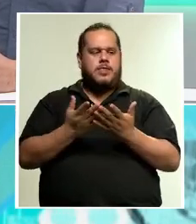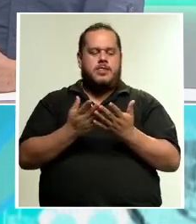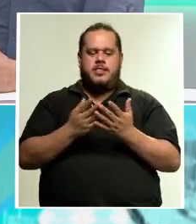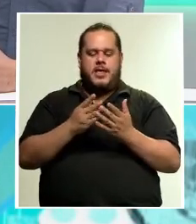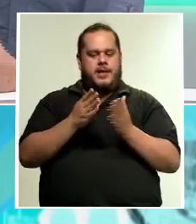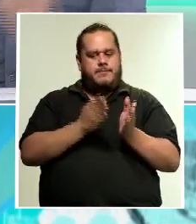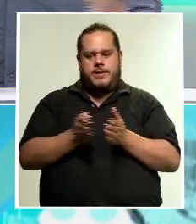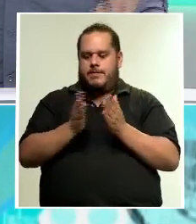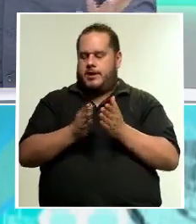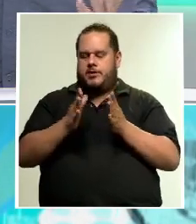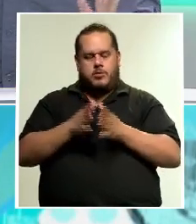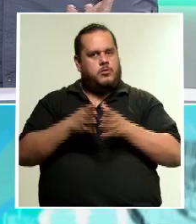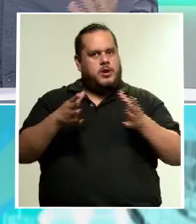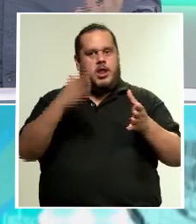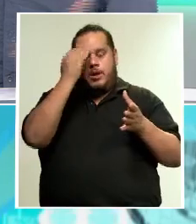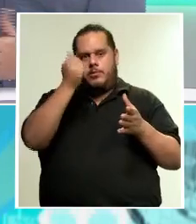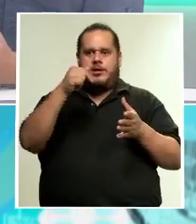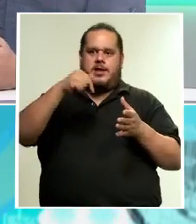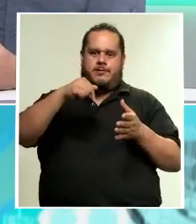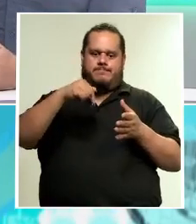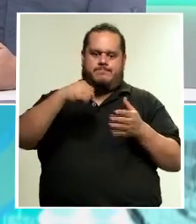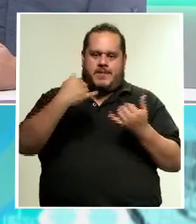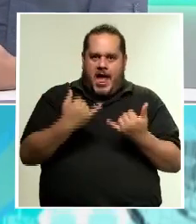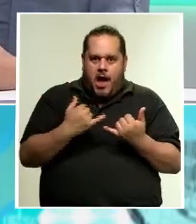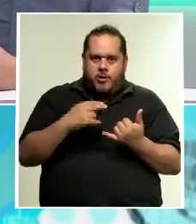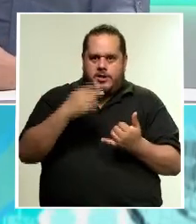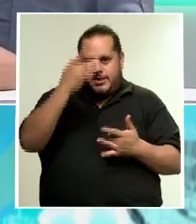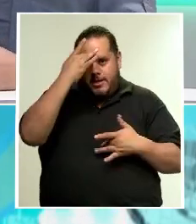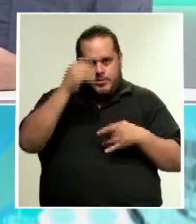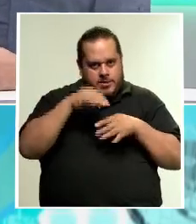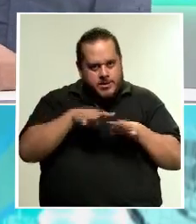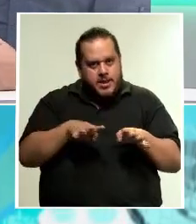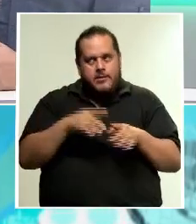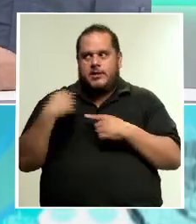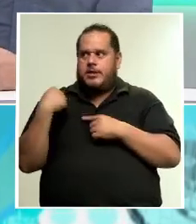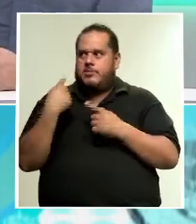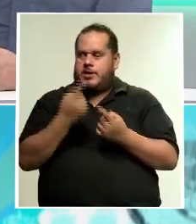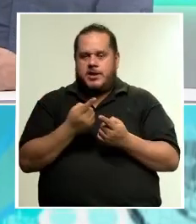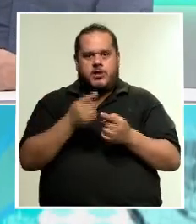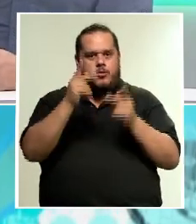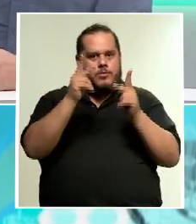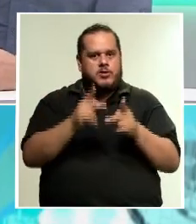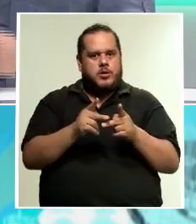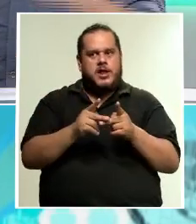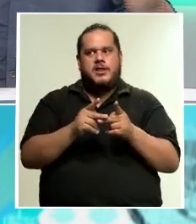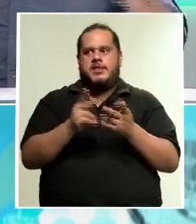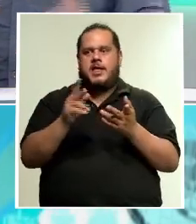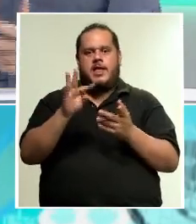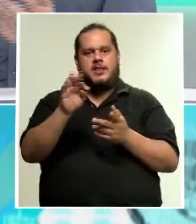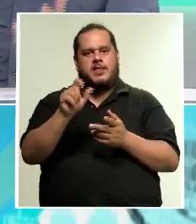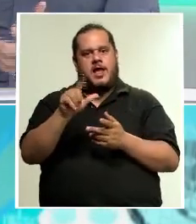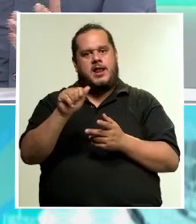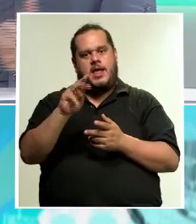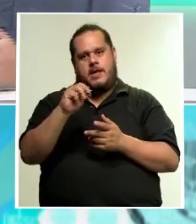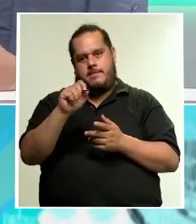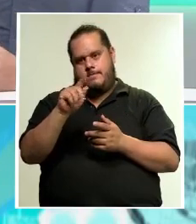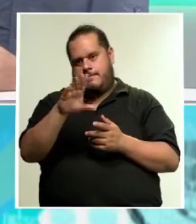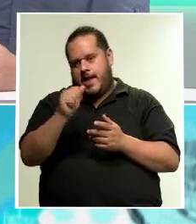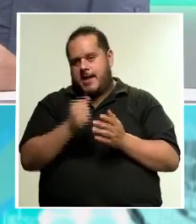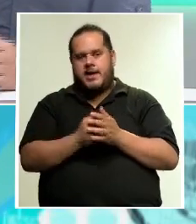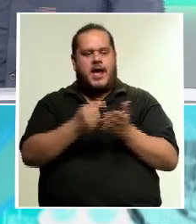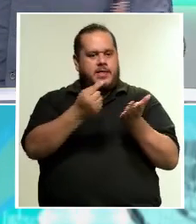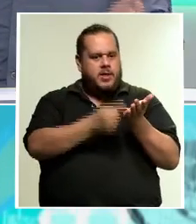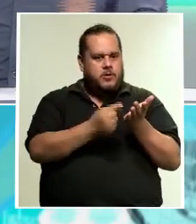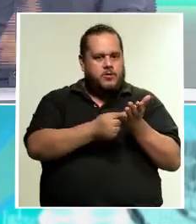porque estamos en pandemia, ¿verdad? Claro. Y estábamos trayendo gente de, como decía, de Talamanca o de Golfito, de todas partes